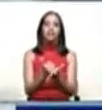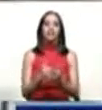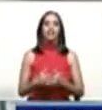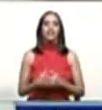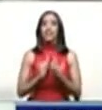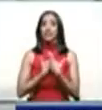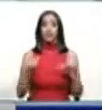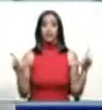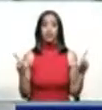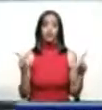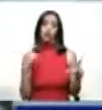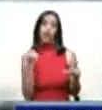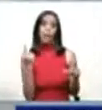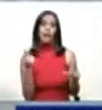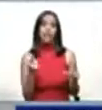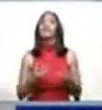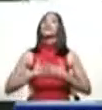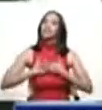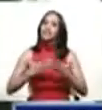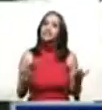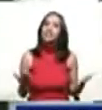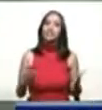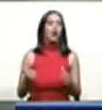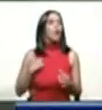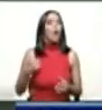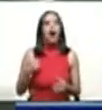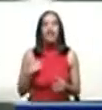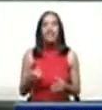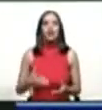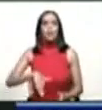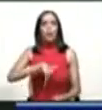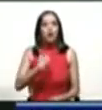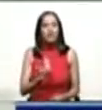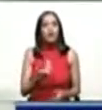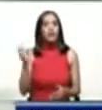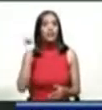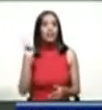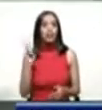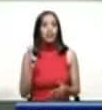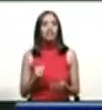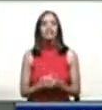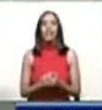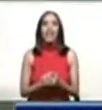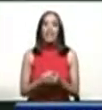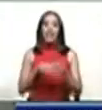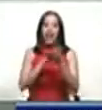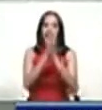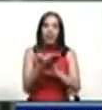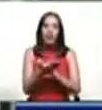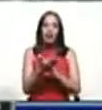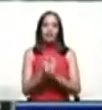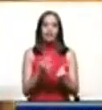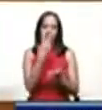de soberanía, hubiera sido la entrega definitiva de cualquier posibilidad para Venezuela de salir del atraso, del subdesarrollo, de